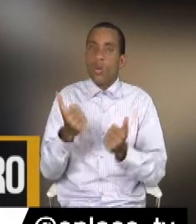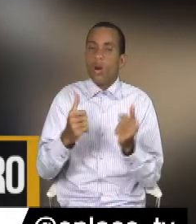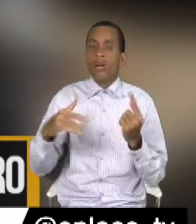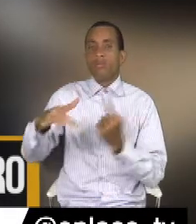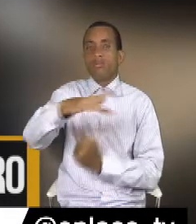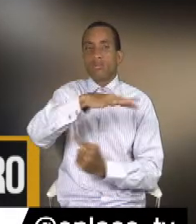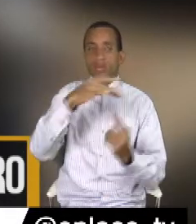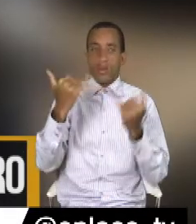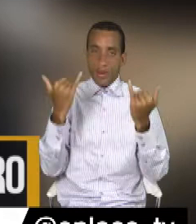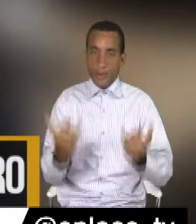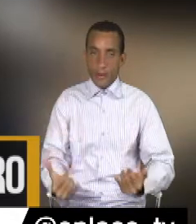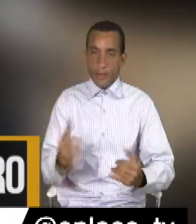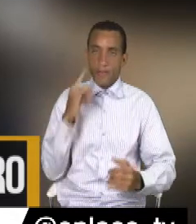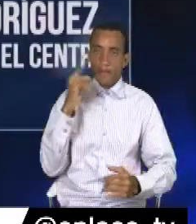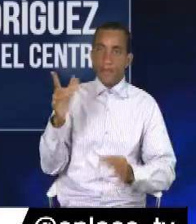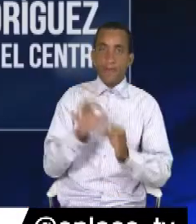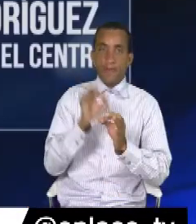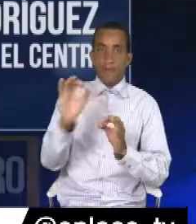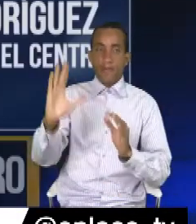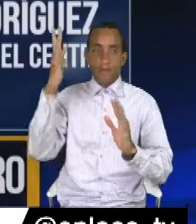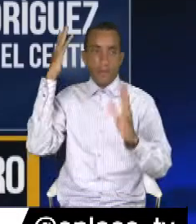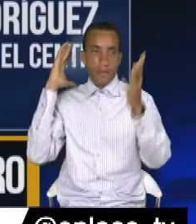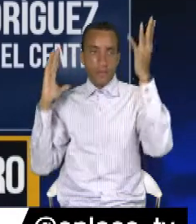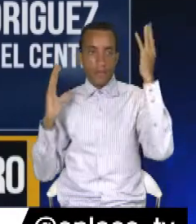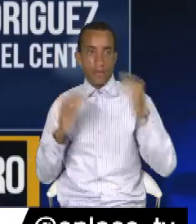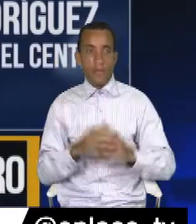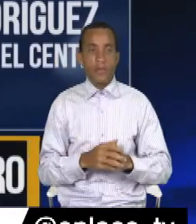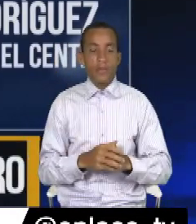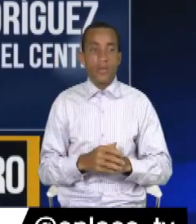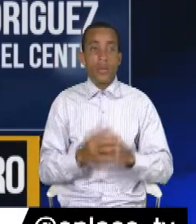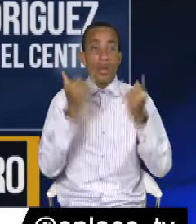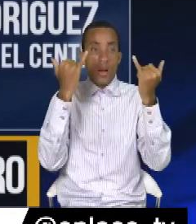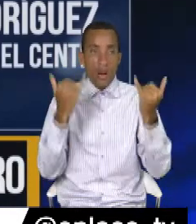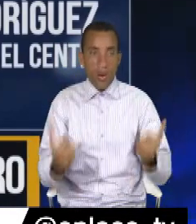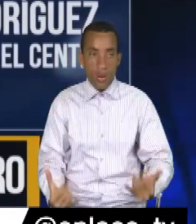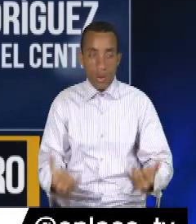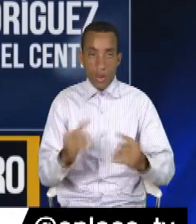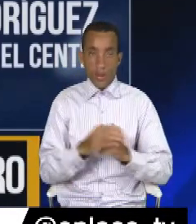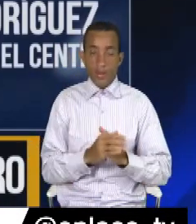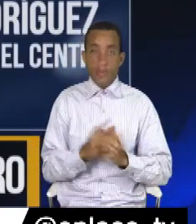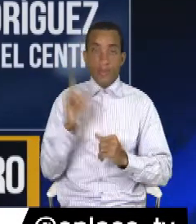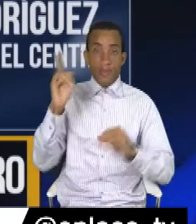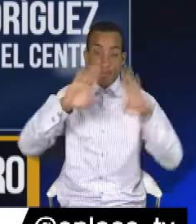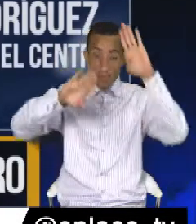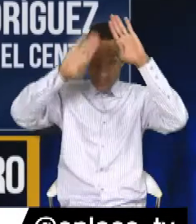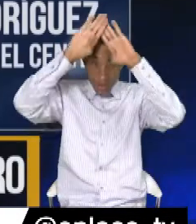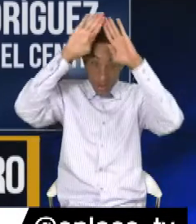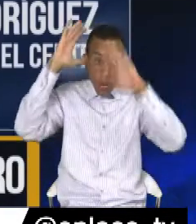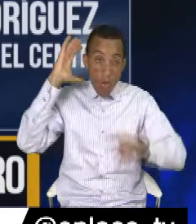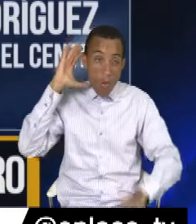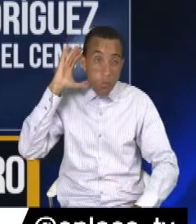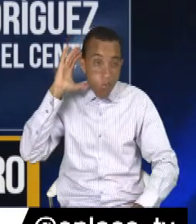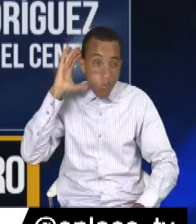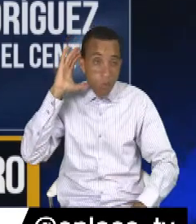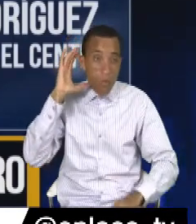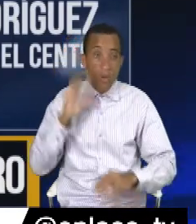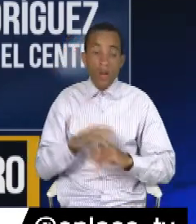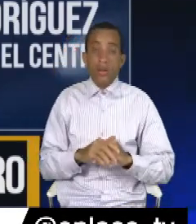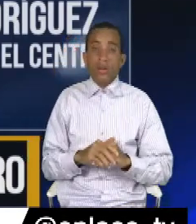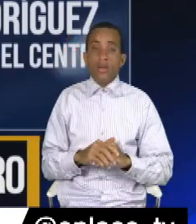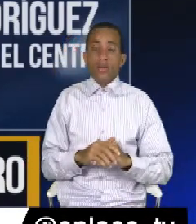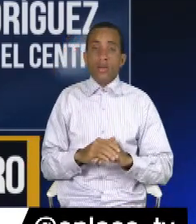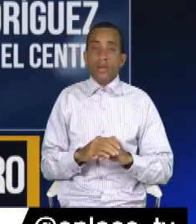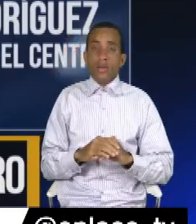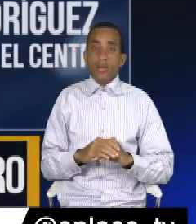hora en esta zona rural. Pues en estos momentos en el corregimiento El Centro, pues luego de agotar todas